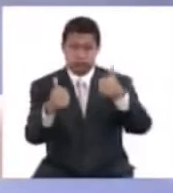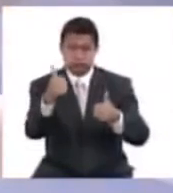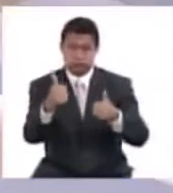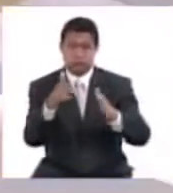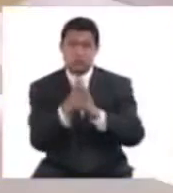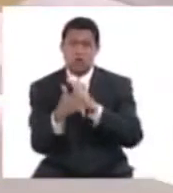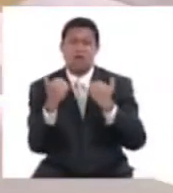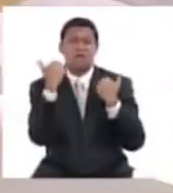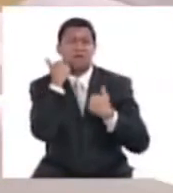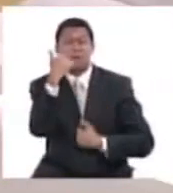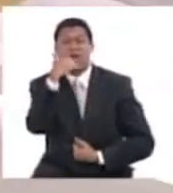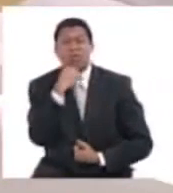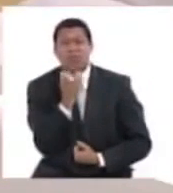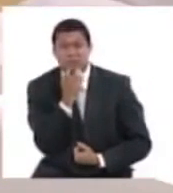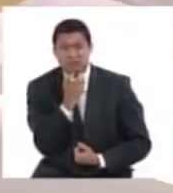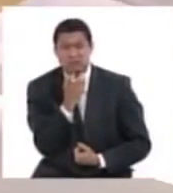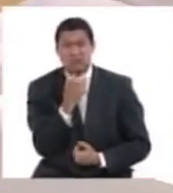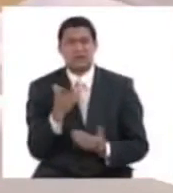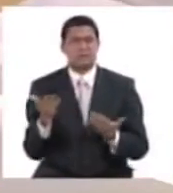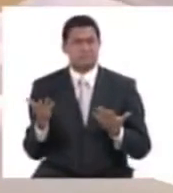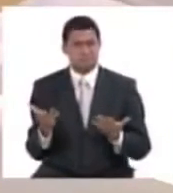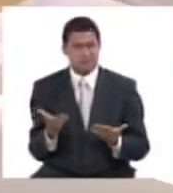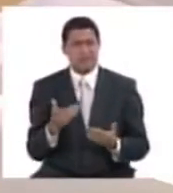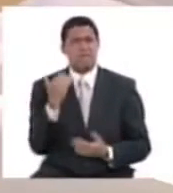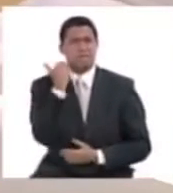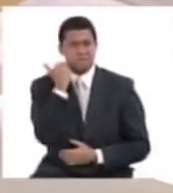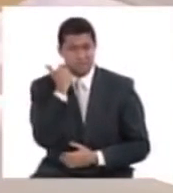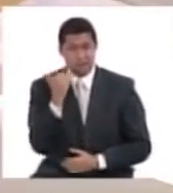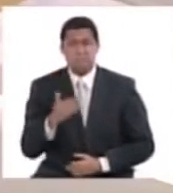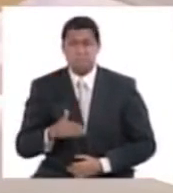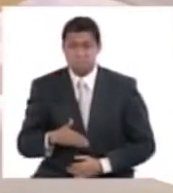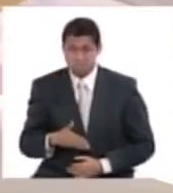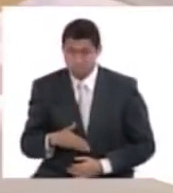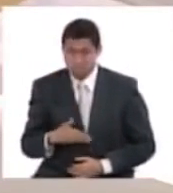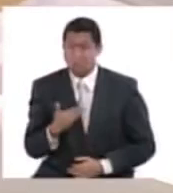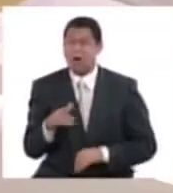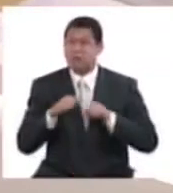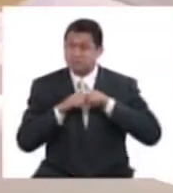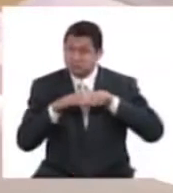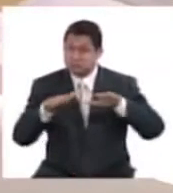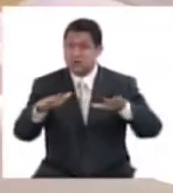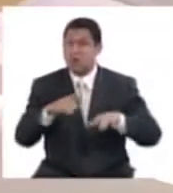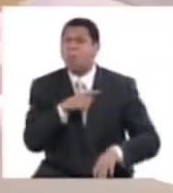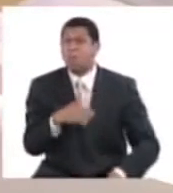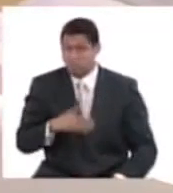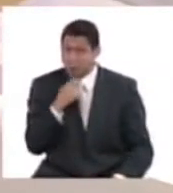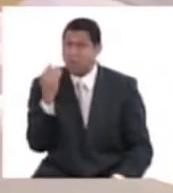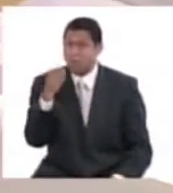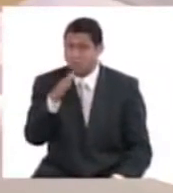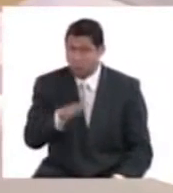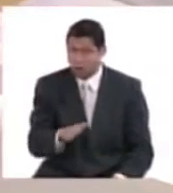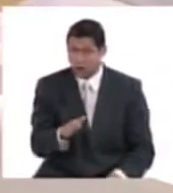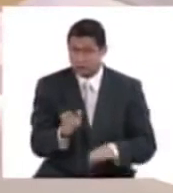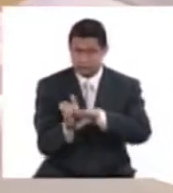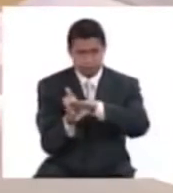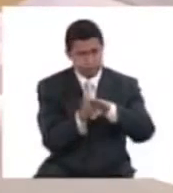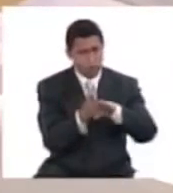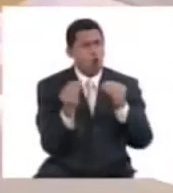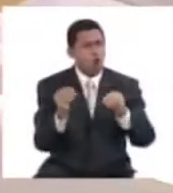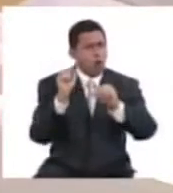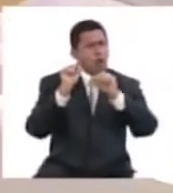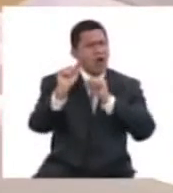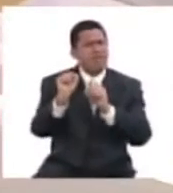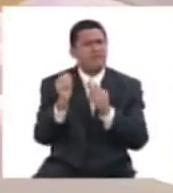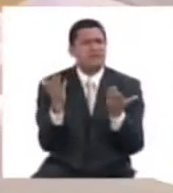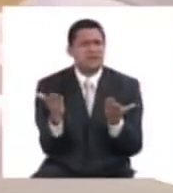la difteria, doctora. Ya hablábamos de que esta enfermedad puede ser, o este virus puede ser mortal. Pero vamos a hablar ahora de la prevención. ¿Cómo